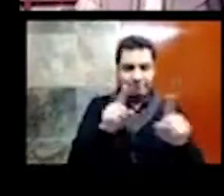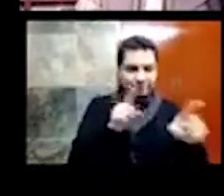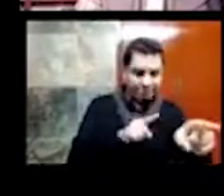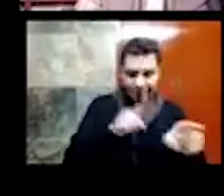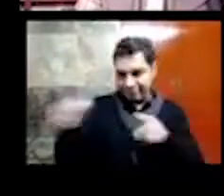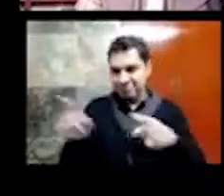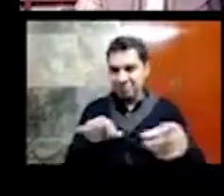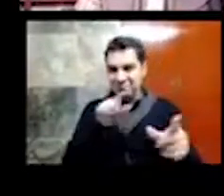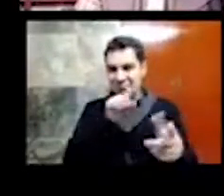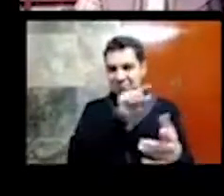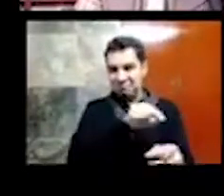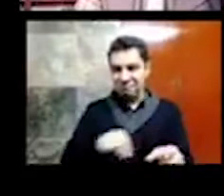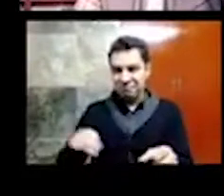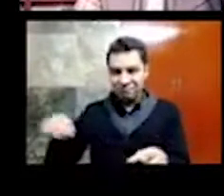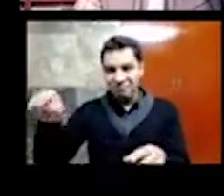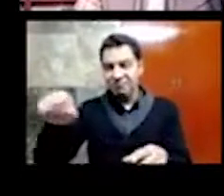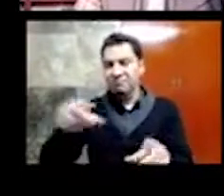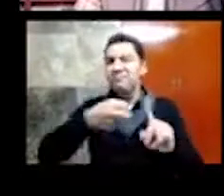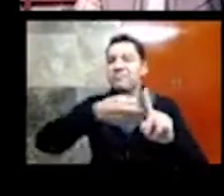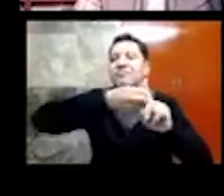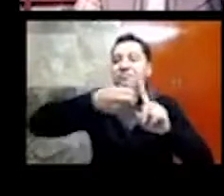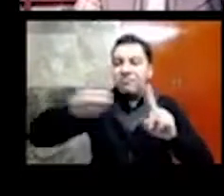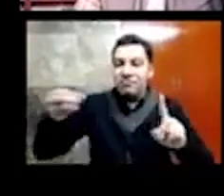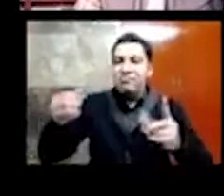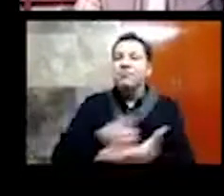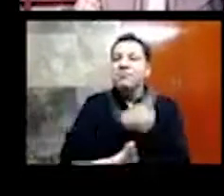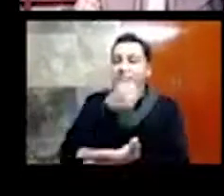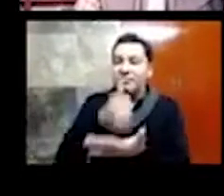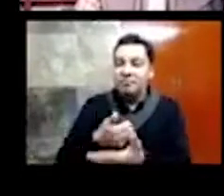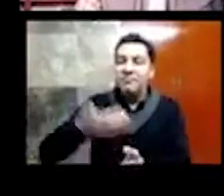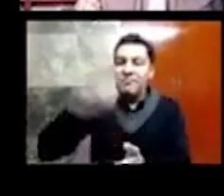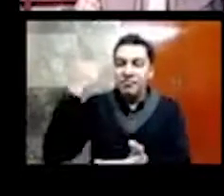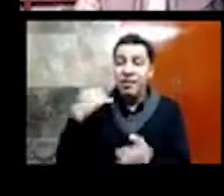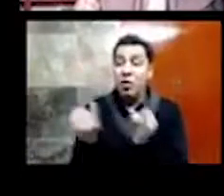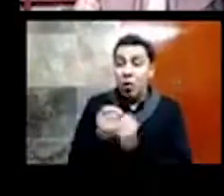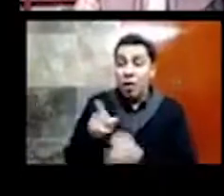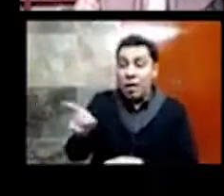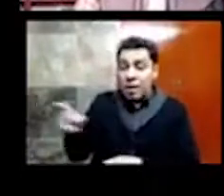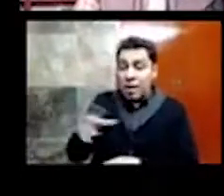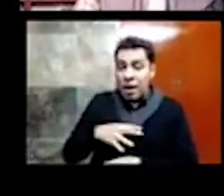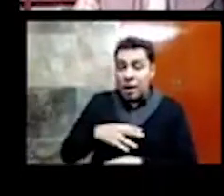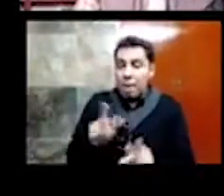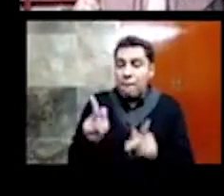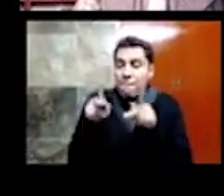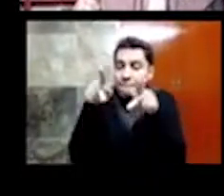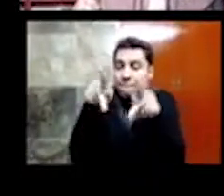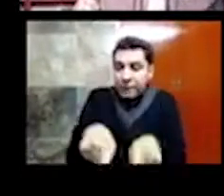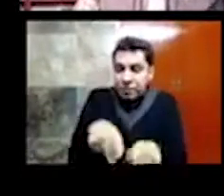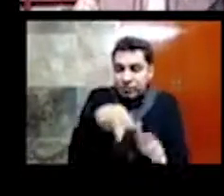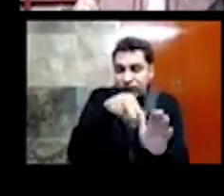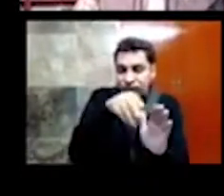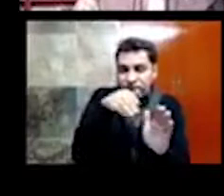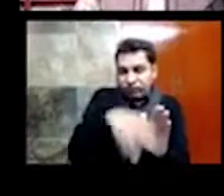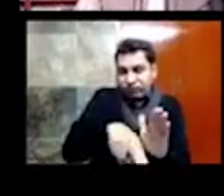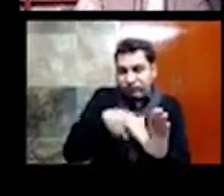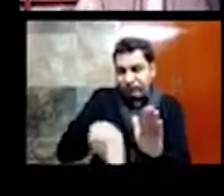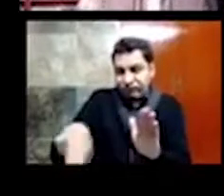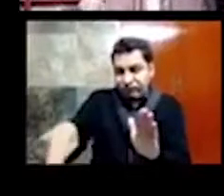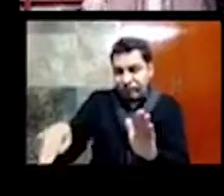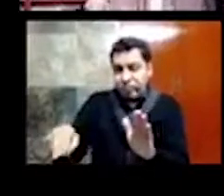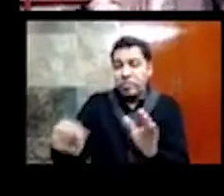las distintas deidades que conforman un panteón siempre demandante